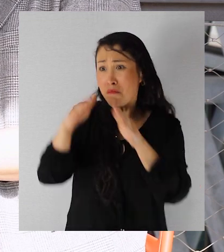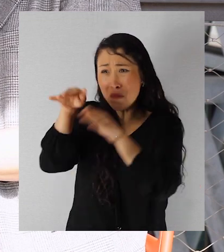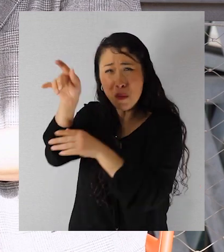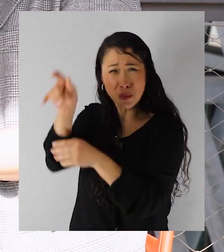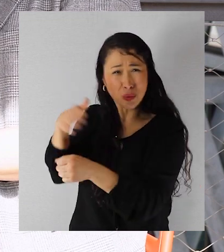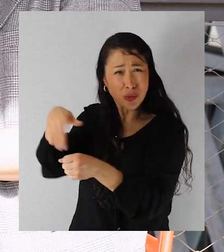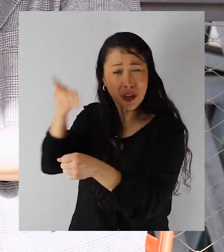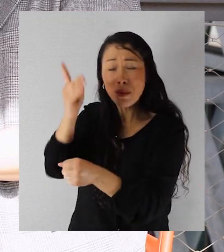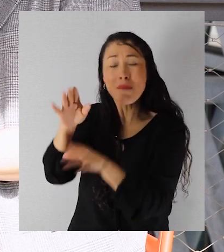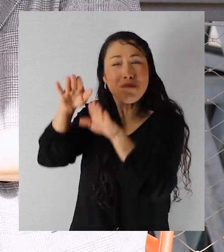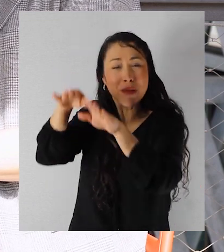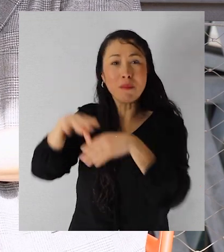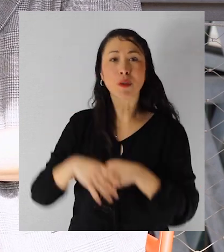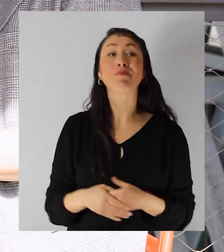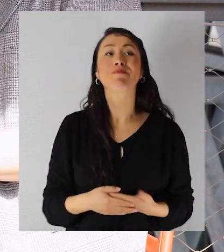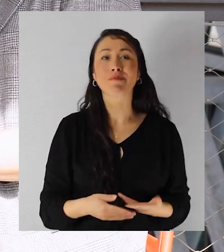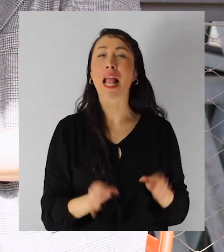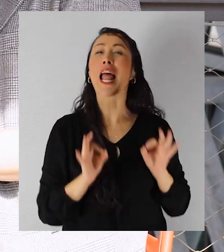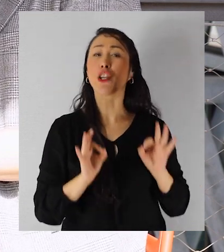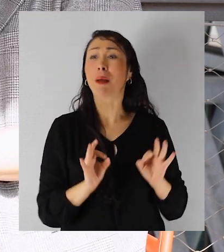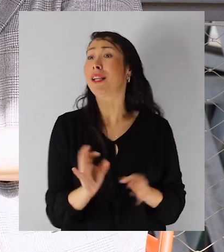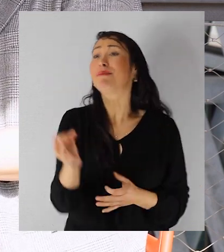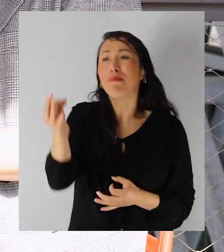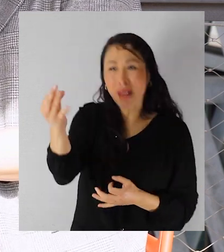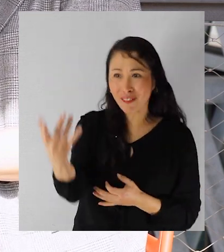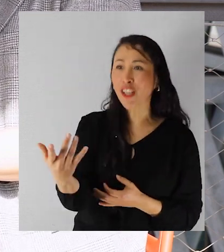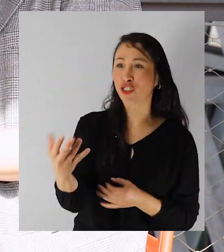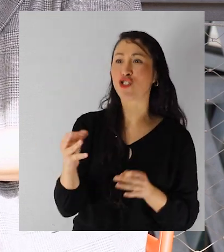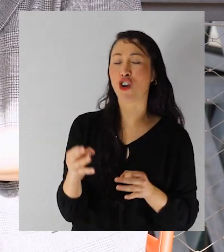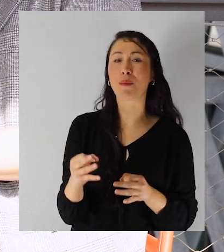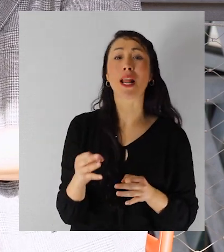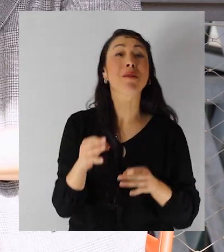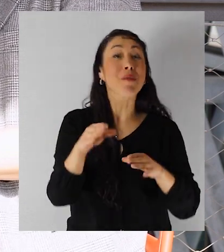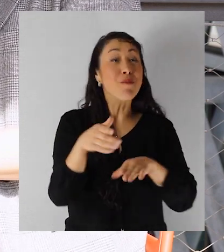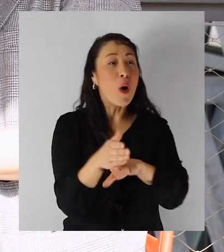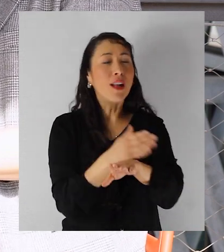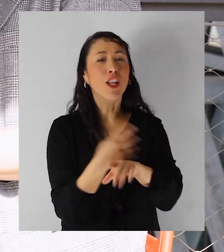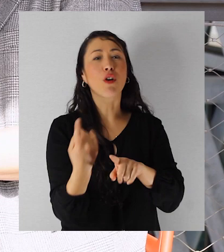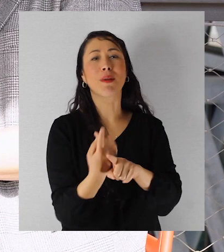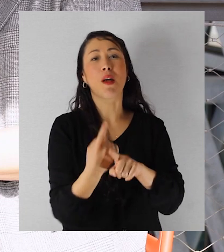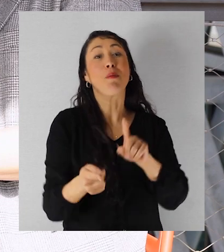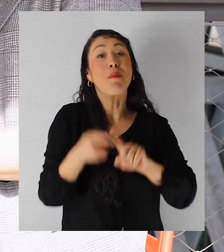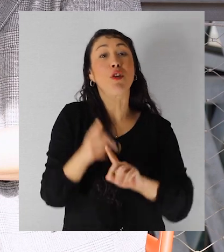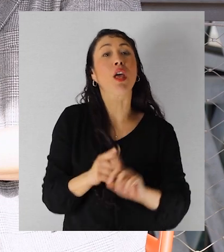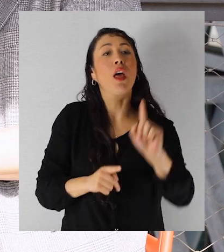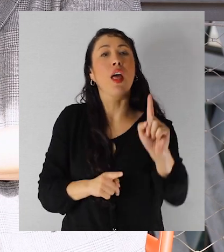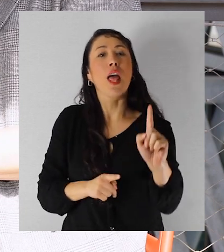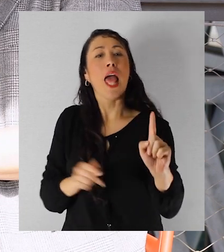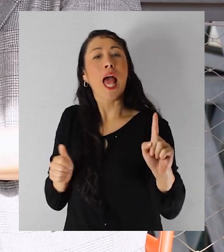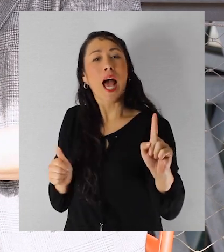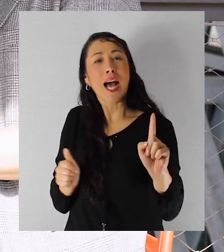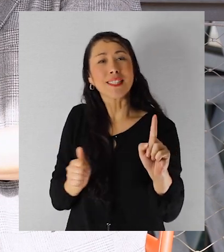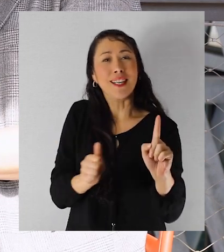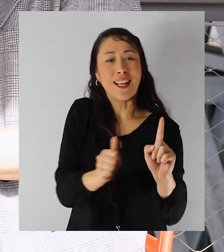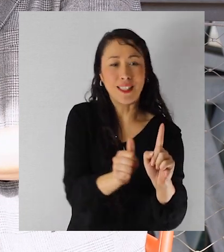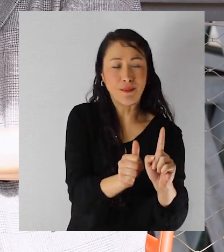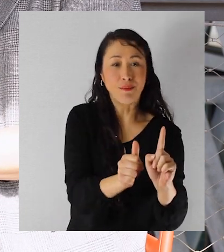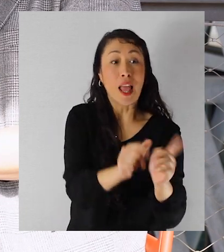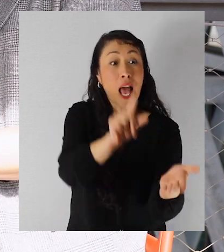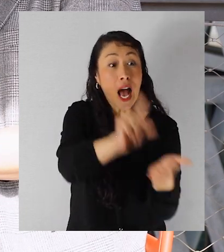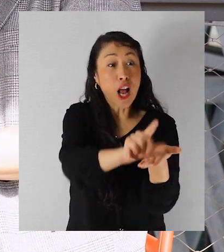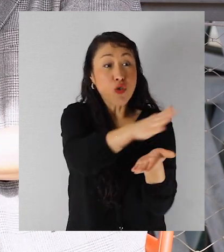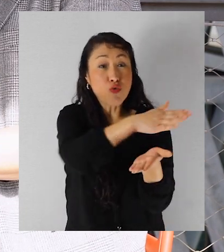Pero normalidad. Además, exacto, La normalidad. Pero además está esto que hablábamos antes, de acercarte a